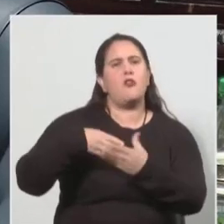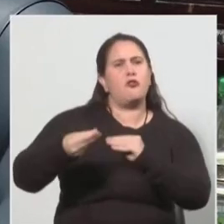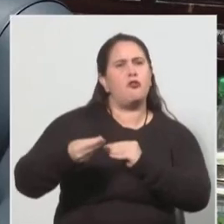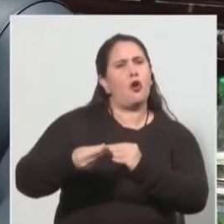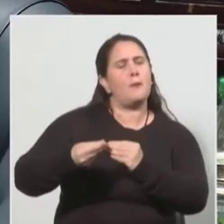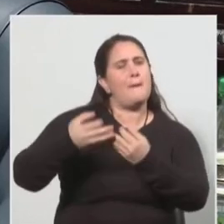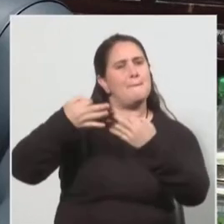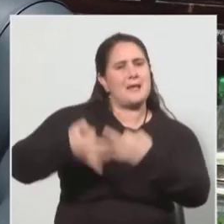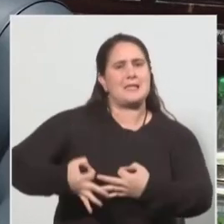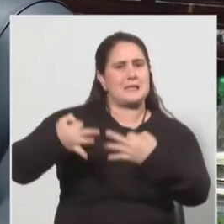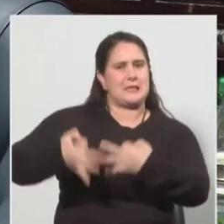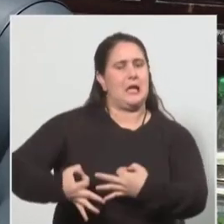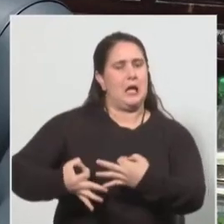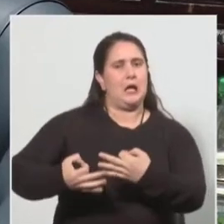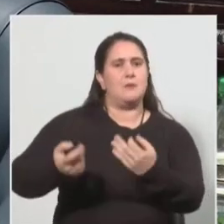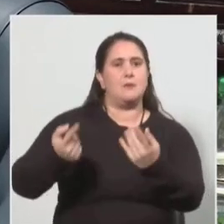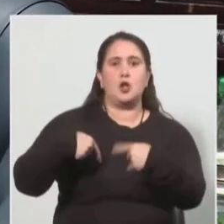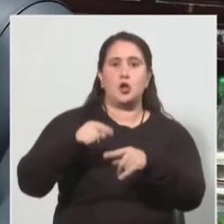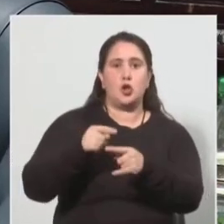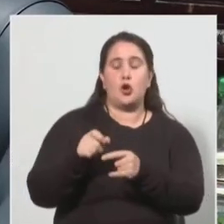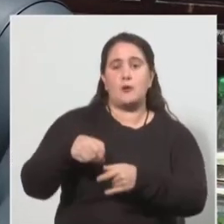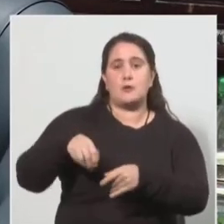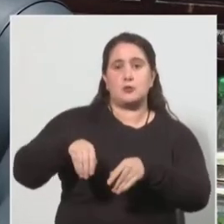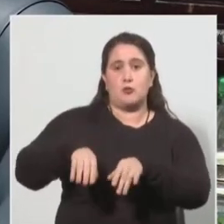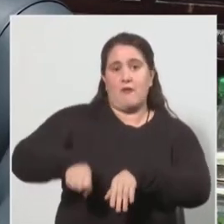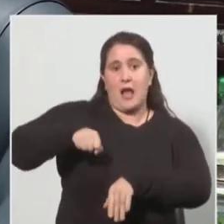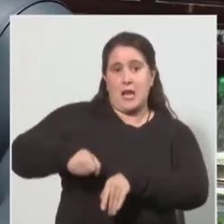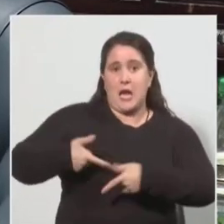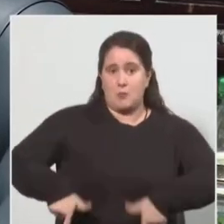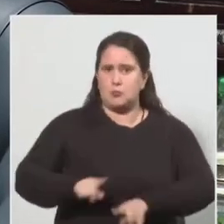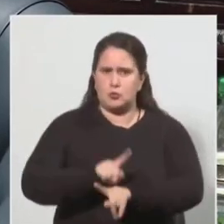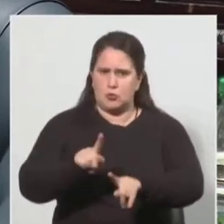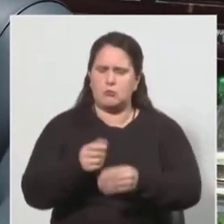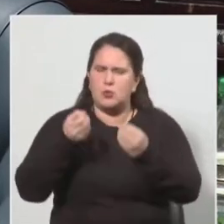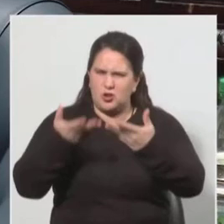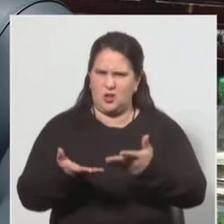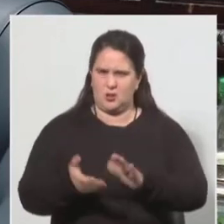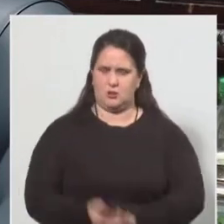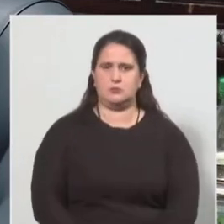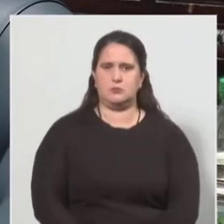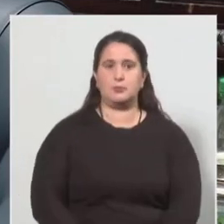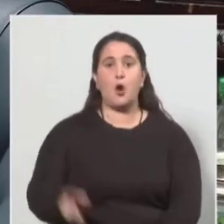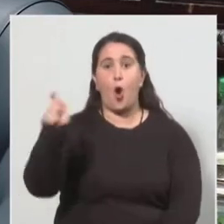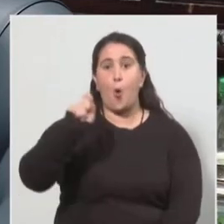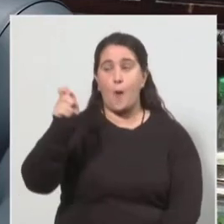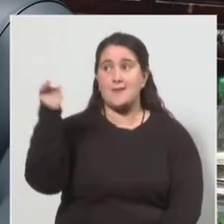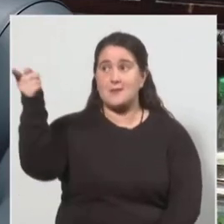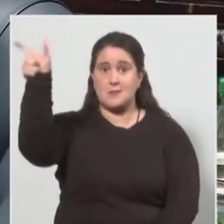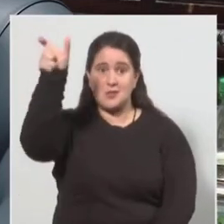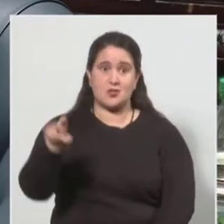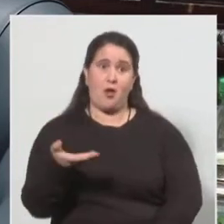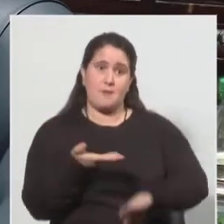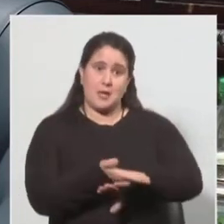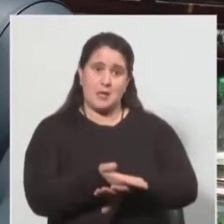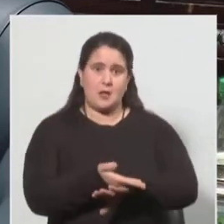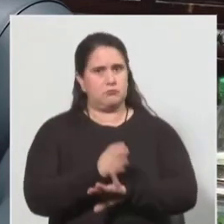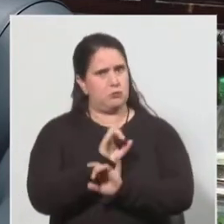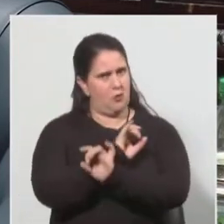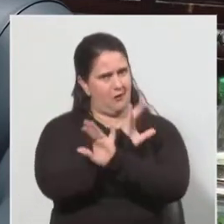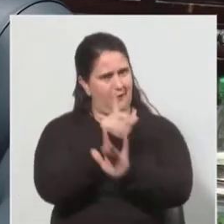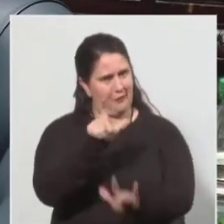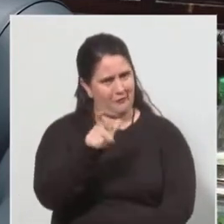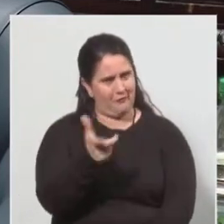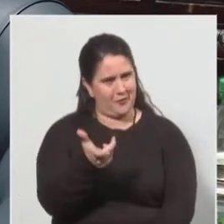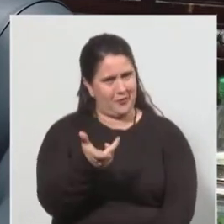forma excepcional en lugar de hacerlo vía valija diplomática? La urgencia del solicitante era